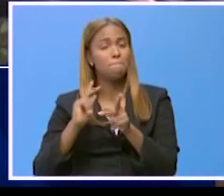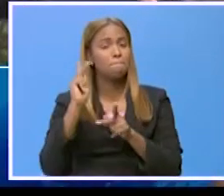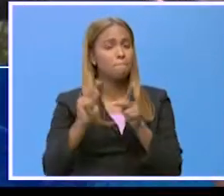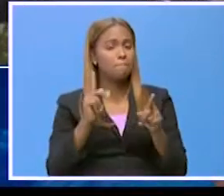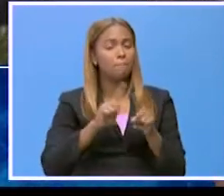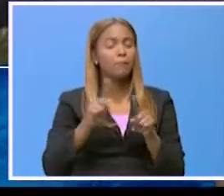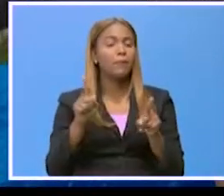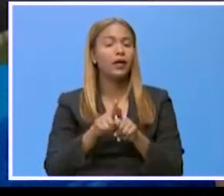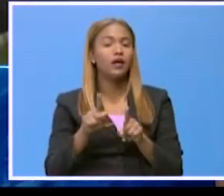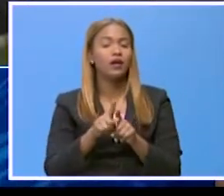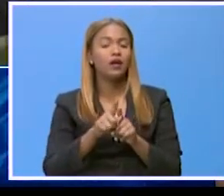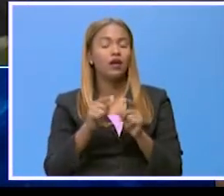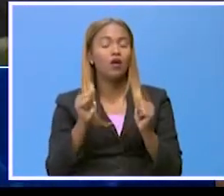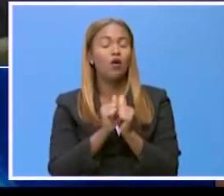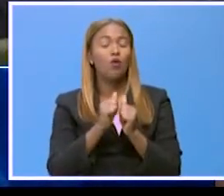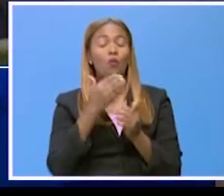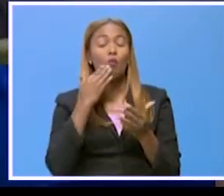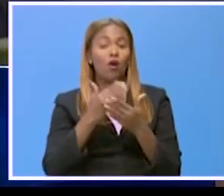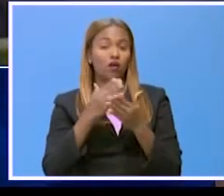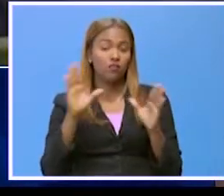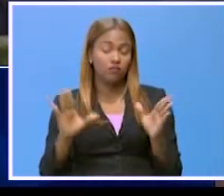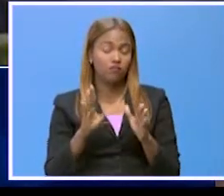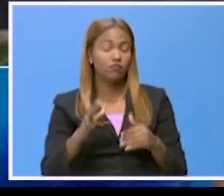con la virtualidad